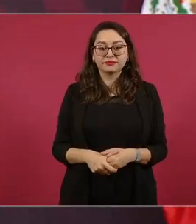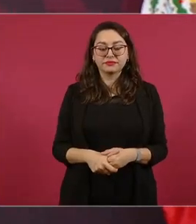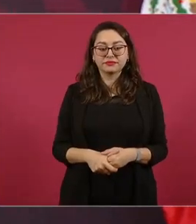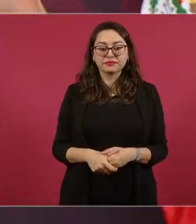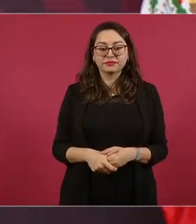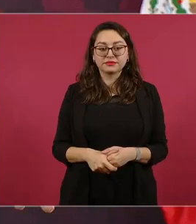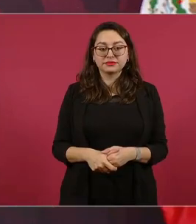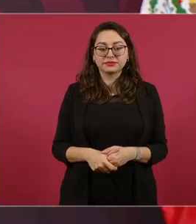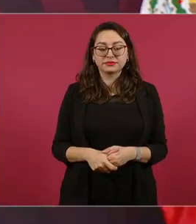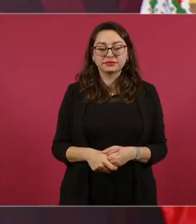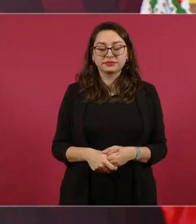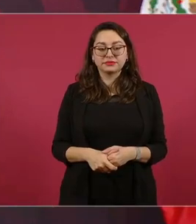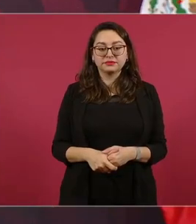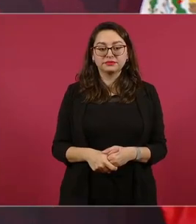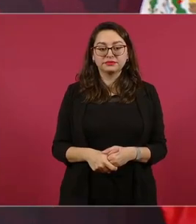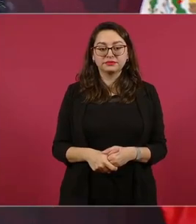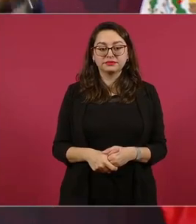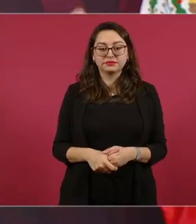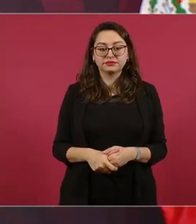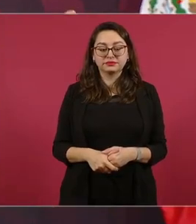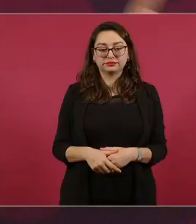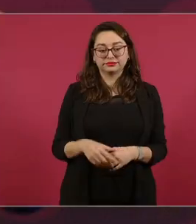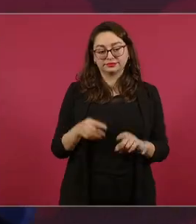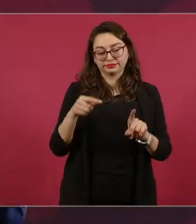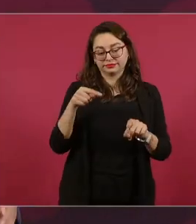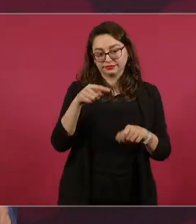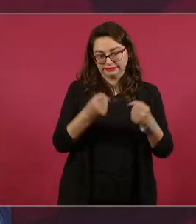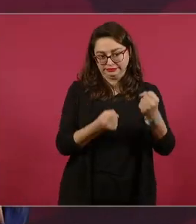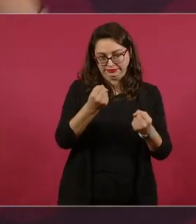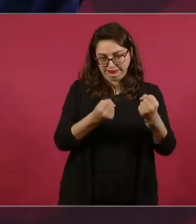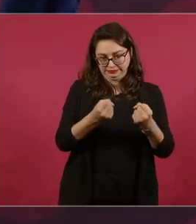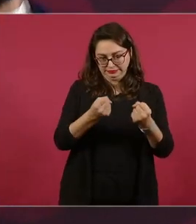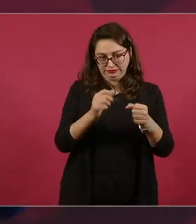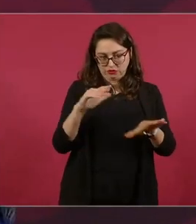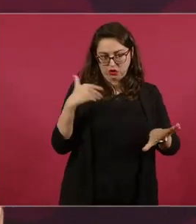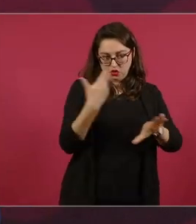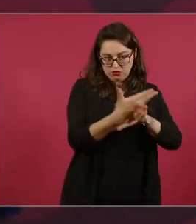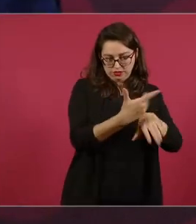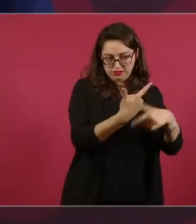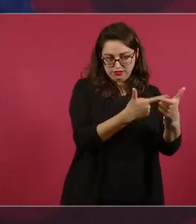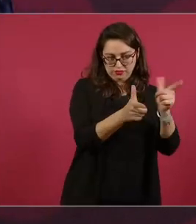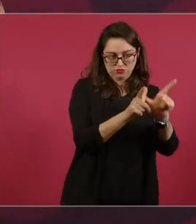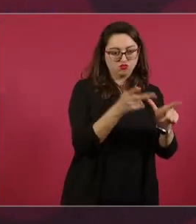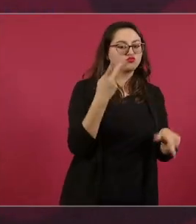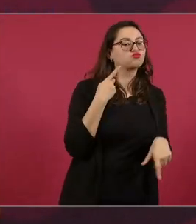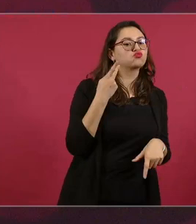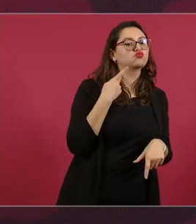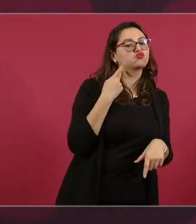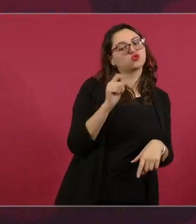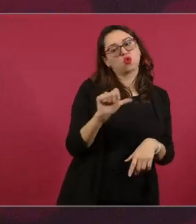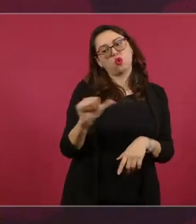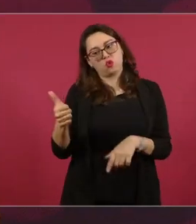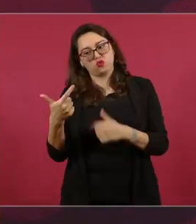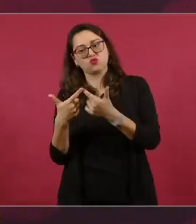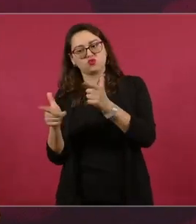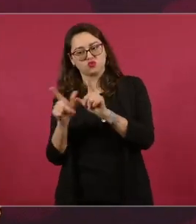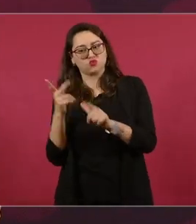Porque él era del otro partido, que tampoco voy a mencionar, pero ya ustedes se imaginarán.